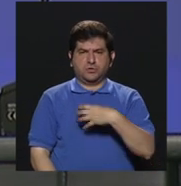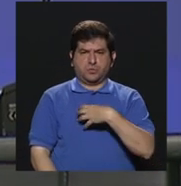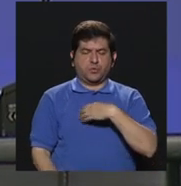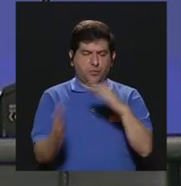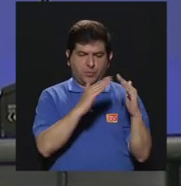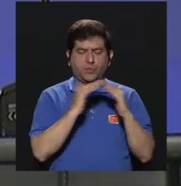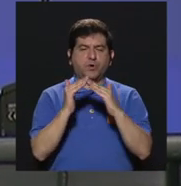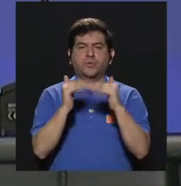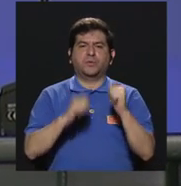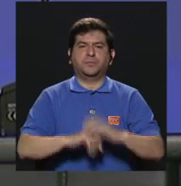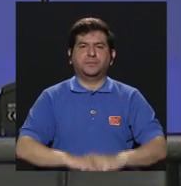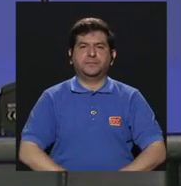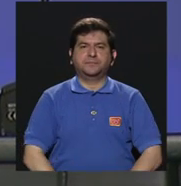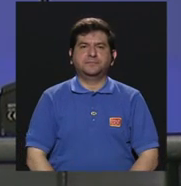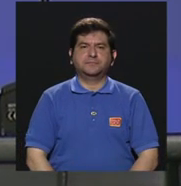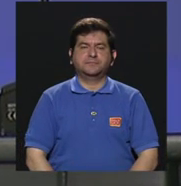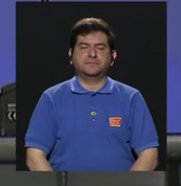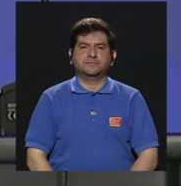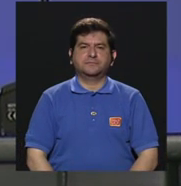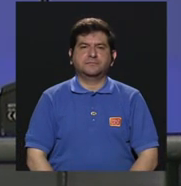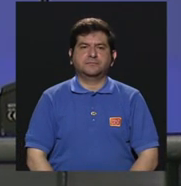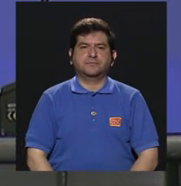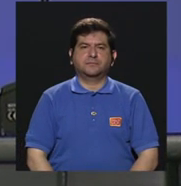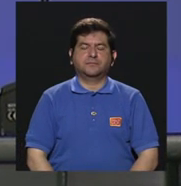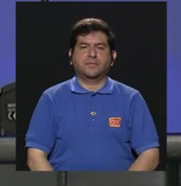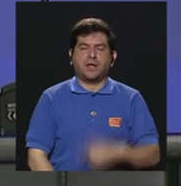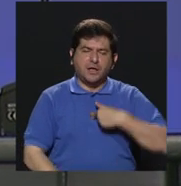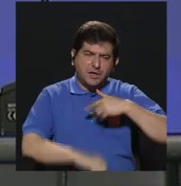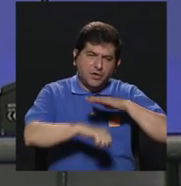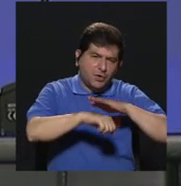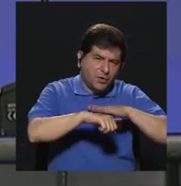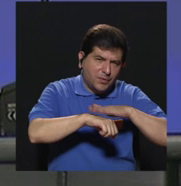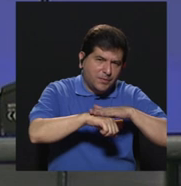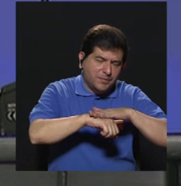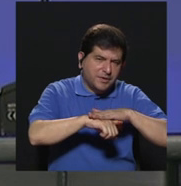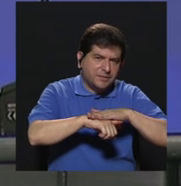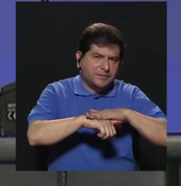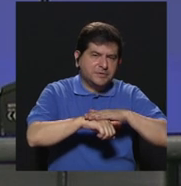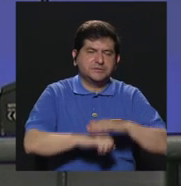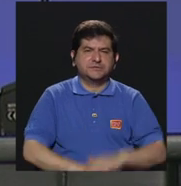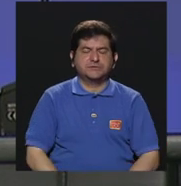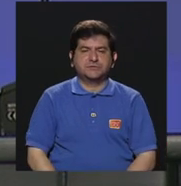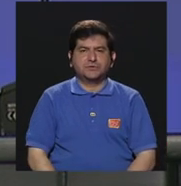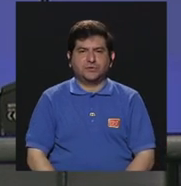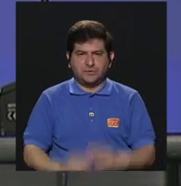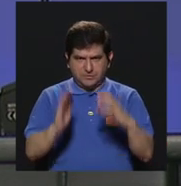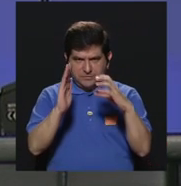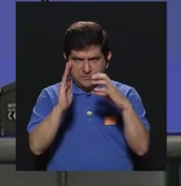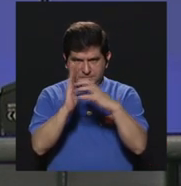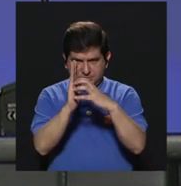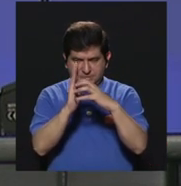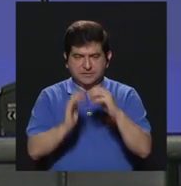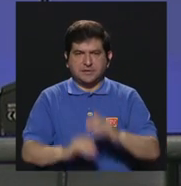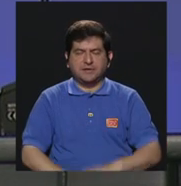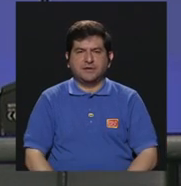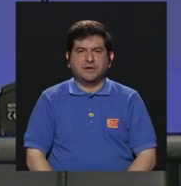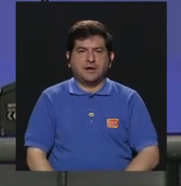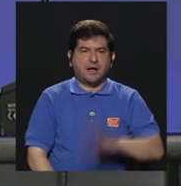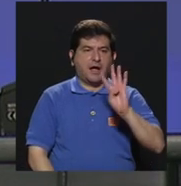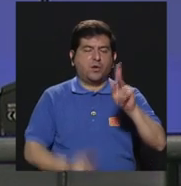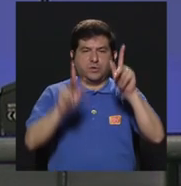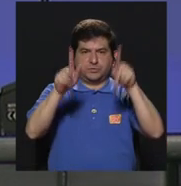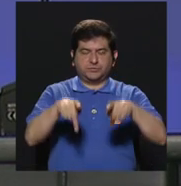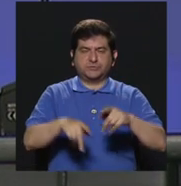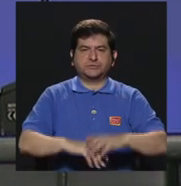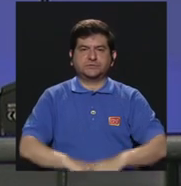de sus pueblos. Y me voy a permitir citar a cuatro